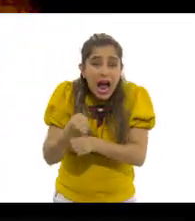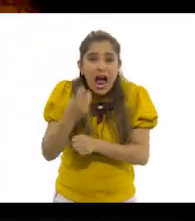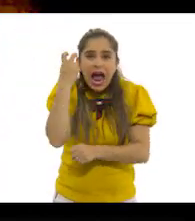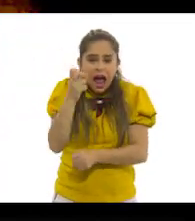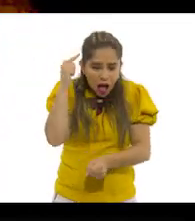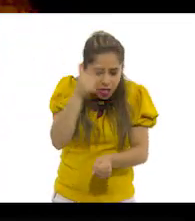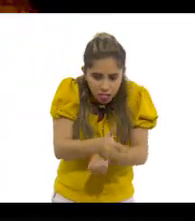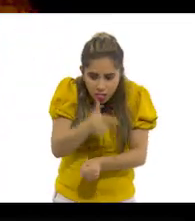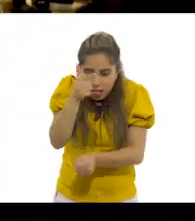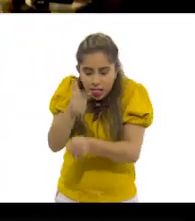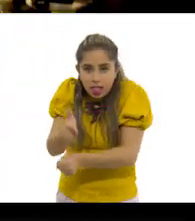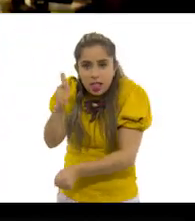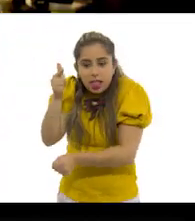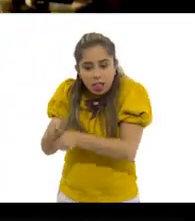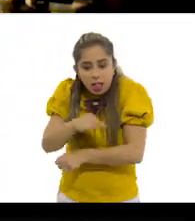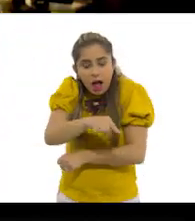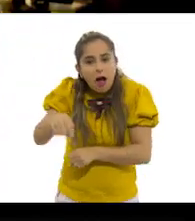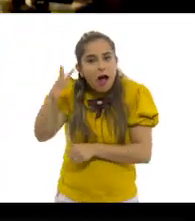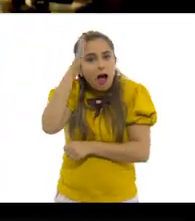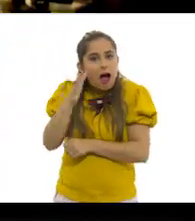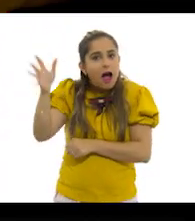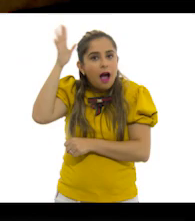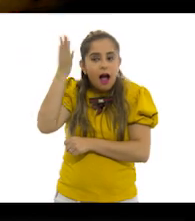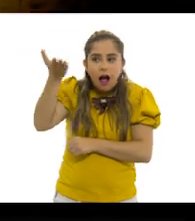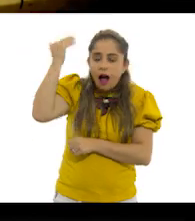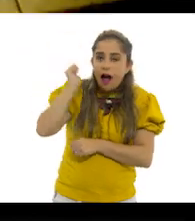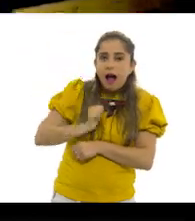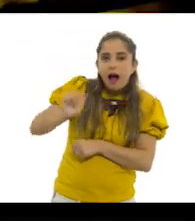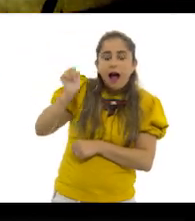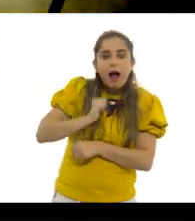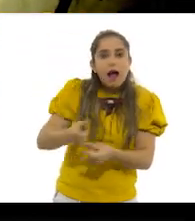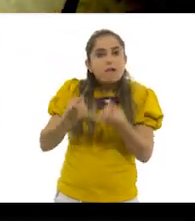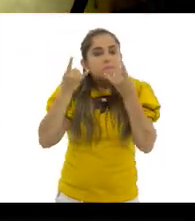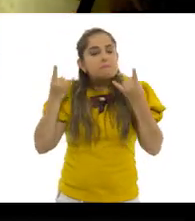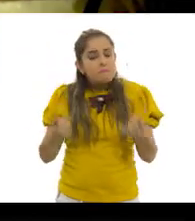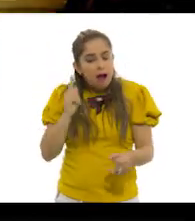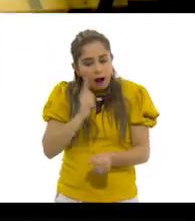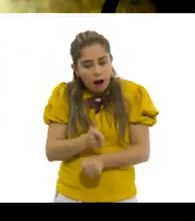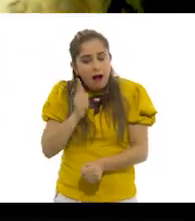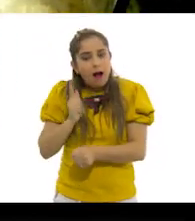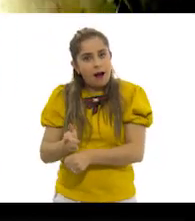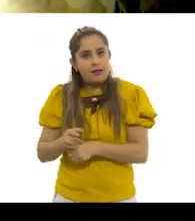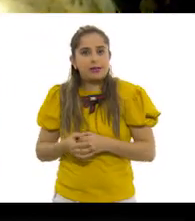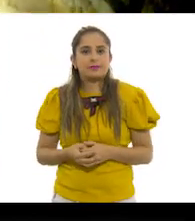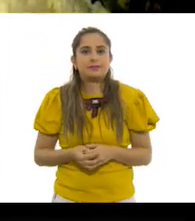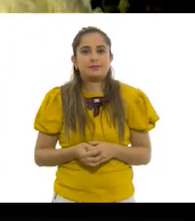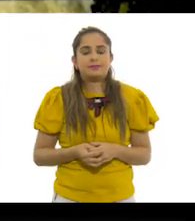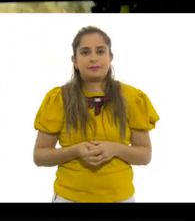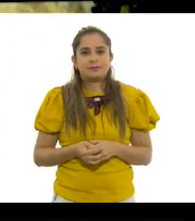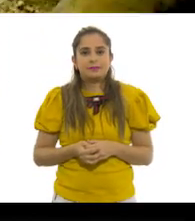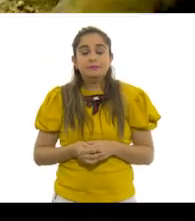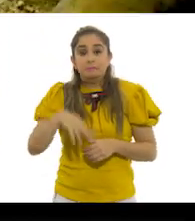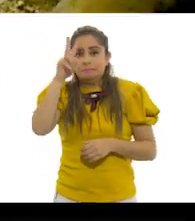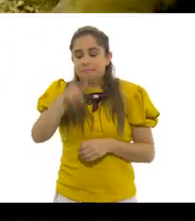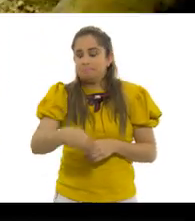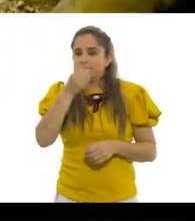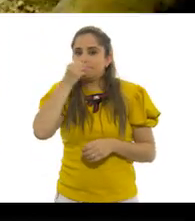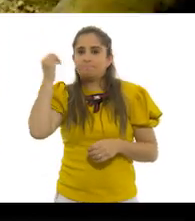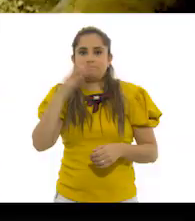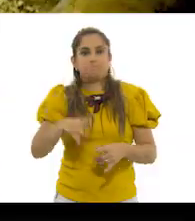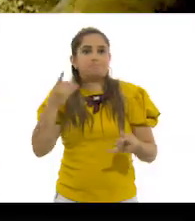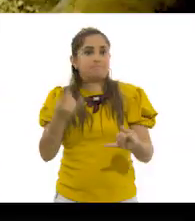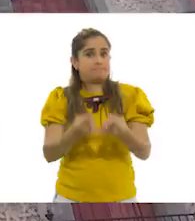esos recuerdos y mostrarnos de manera más vívida aquel pasado. Una fascinante historia a la que